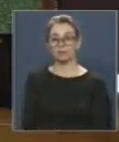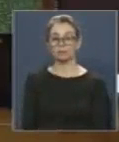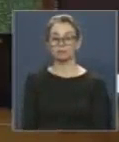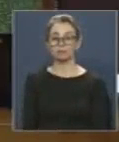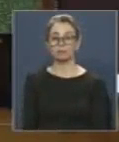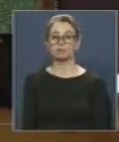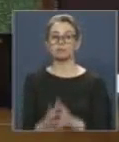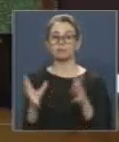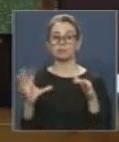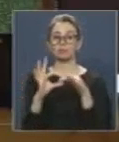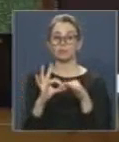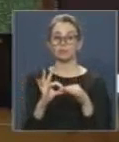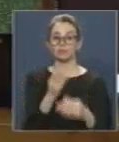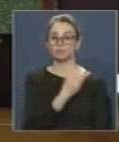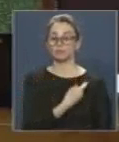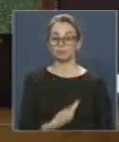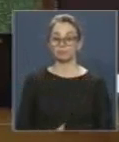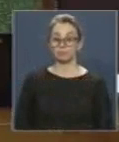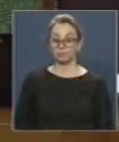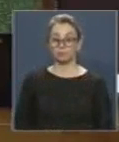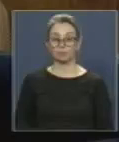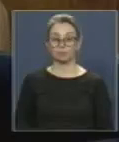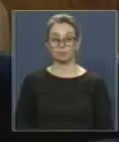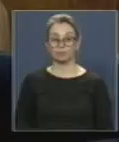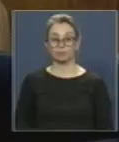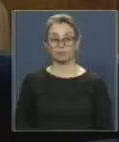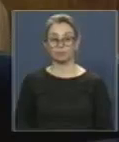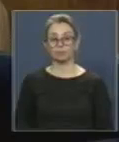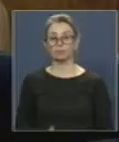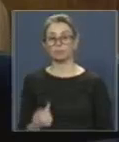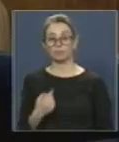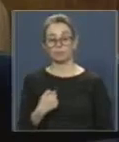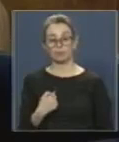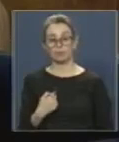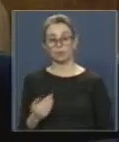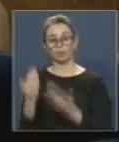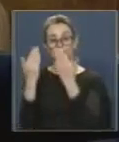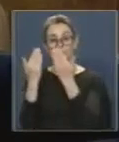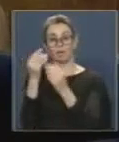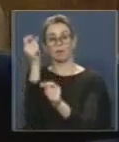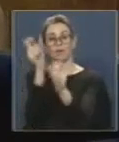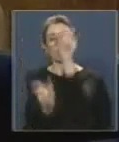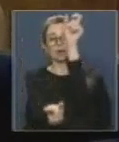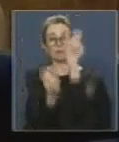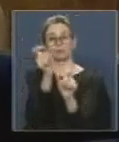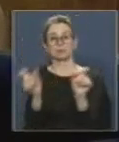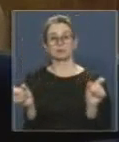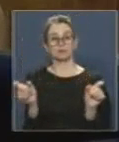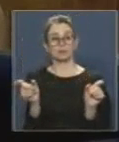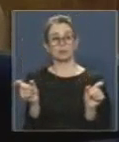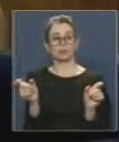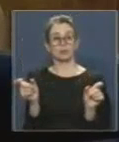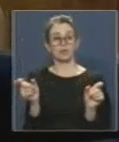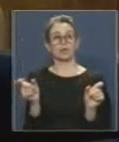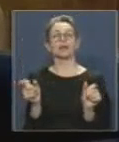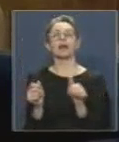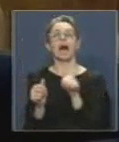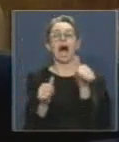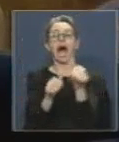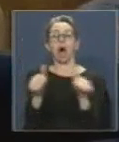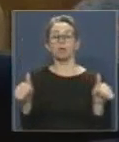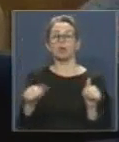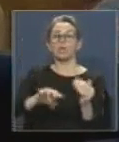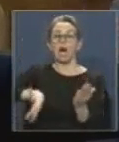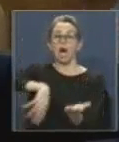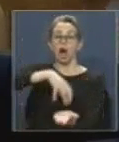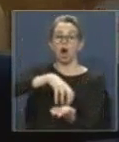muchas gracias presidente por su intermedio vengo a saludar a los habitantes y autoridades de la